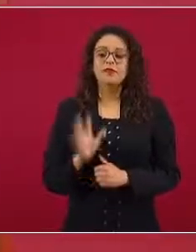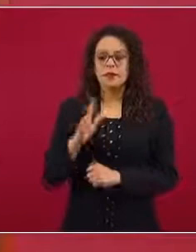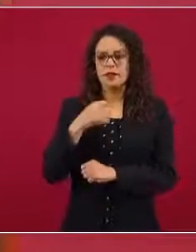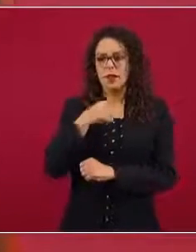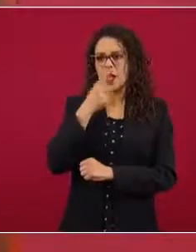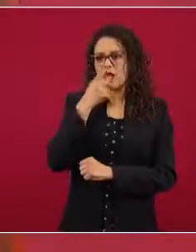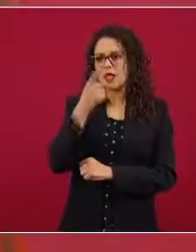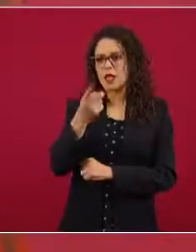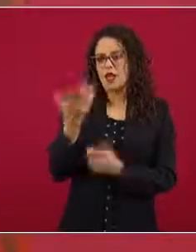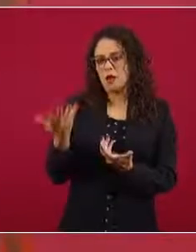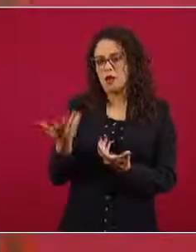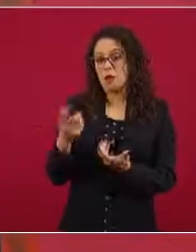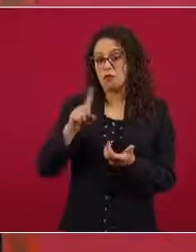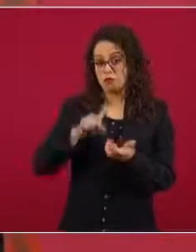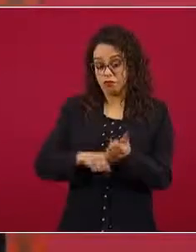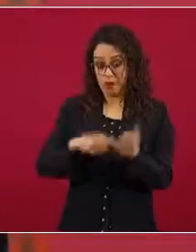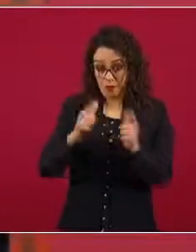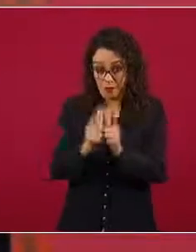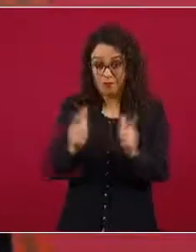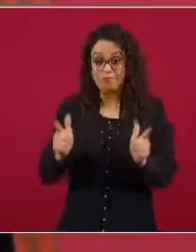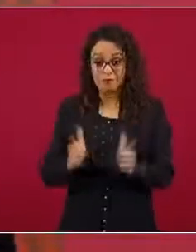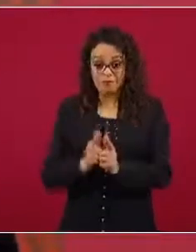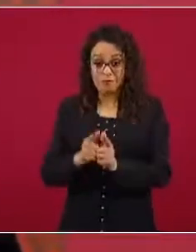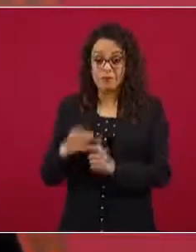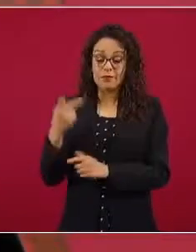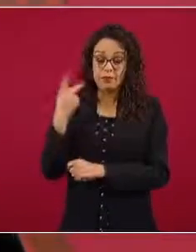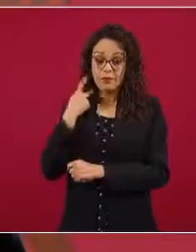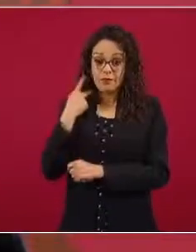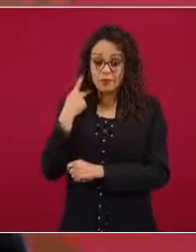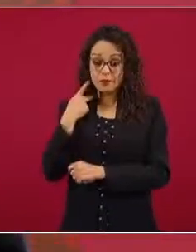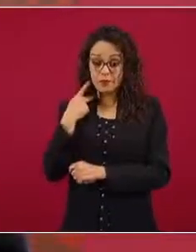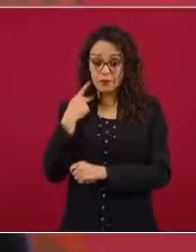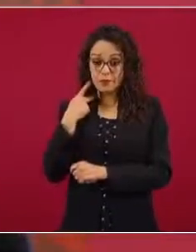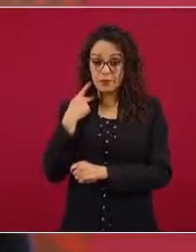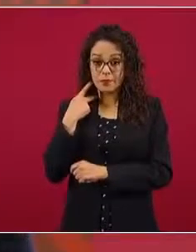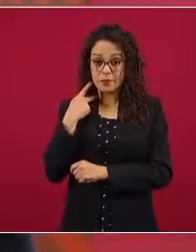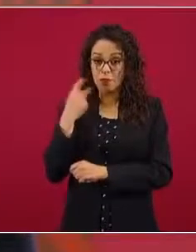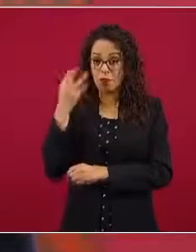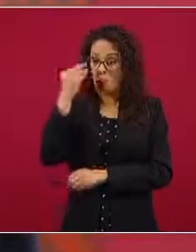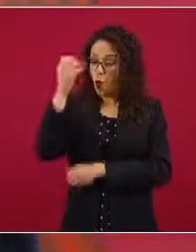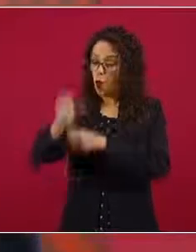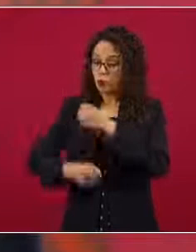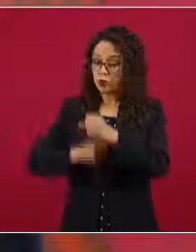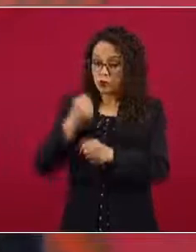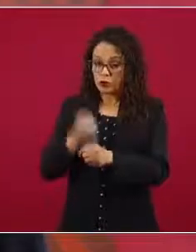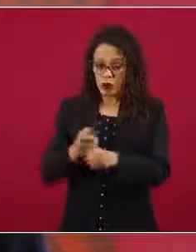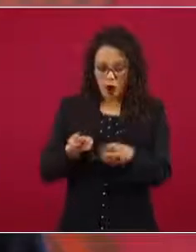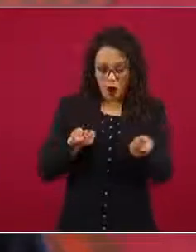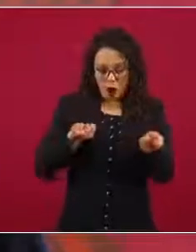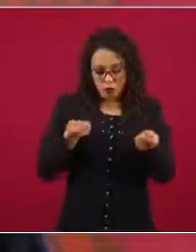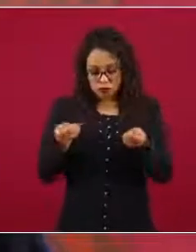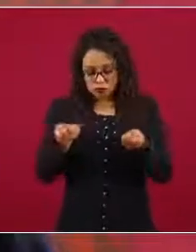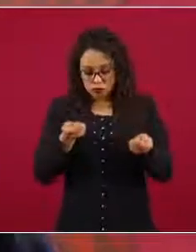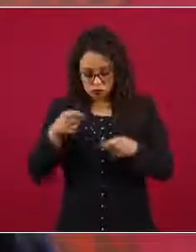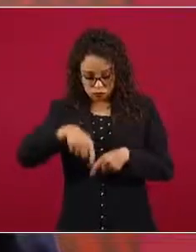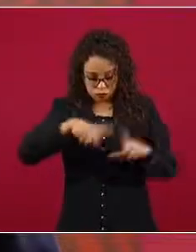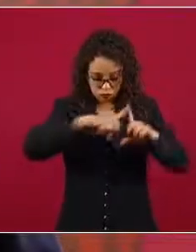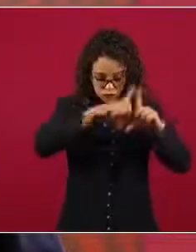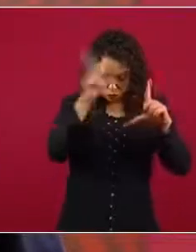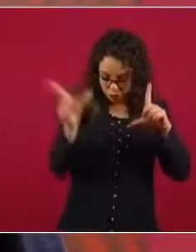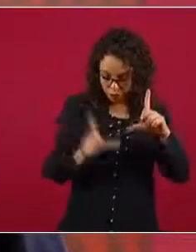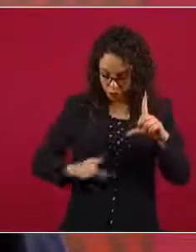los partidos que dominaron en el país durante mucho tiempo tenían dueño.